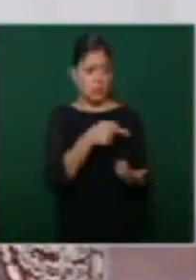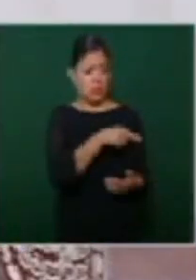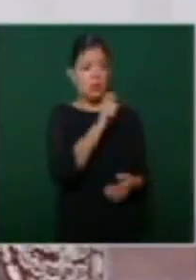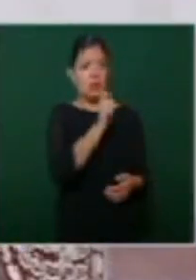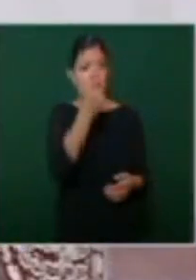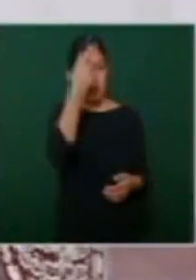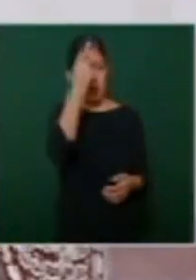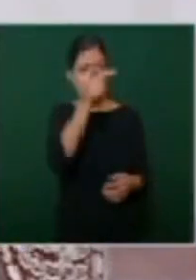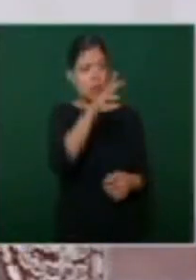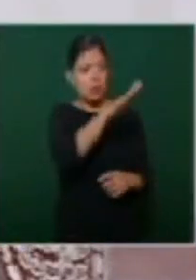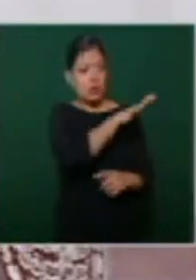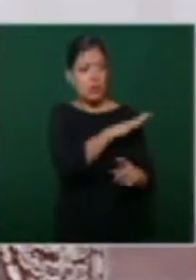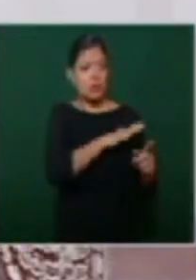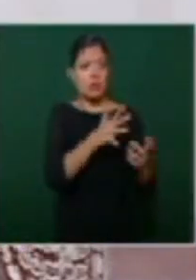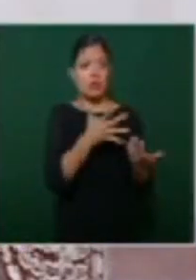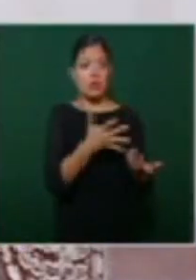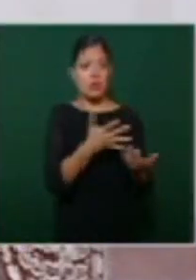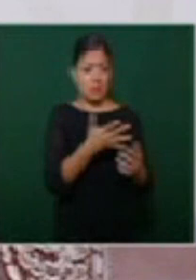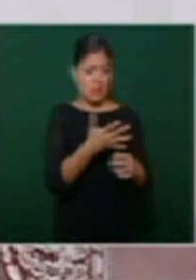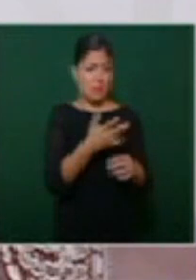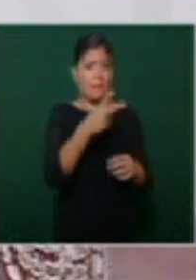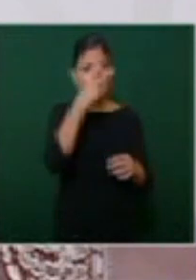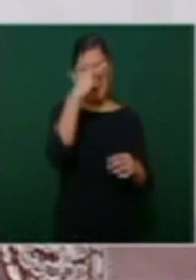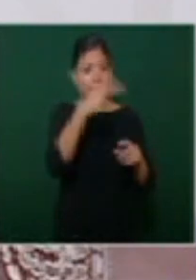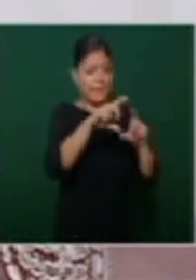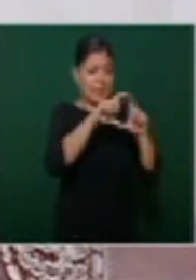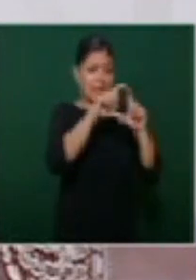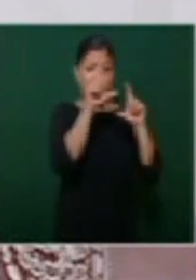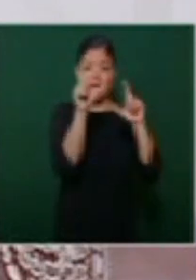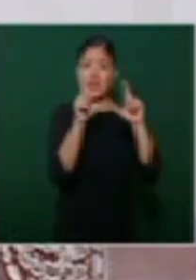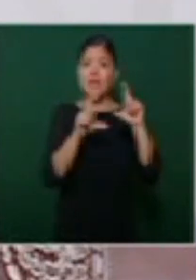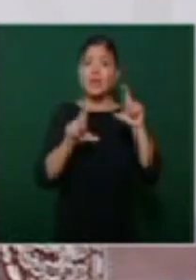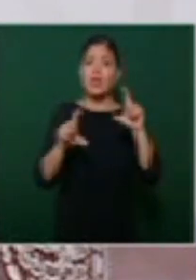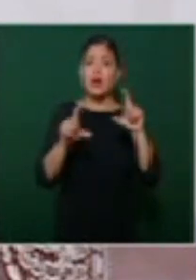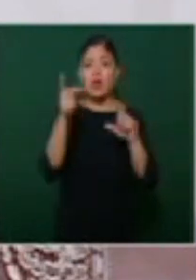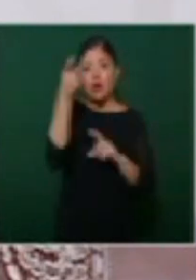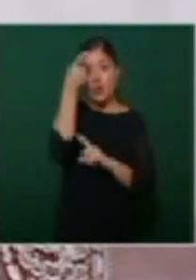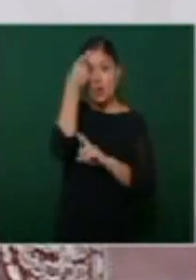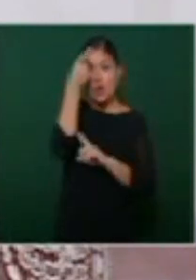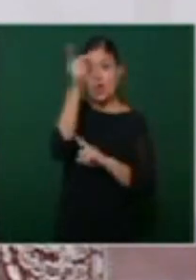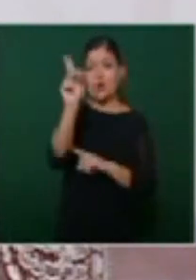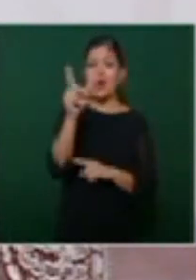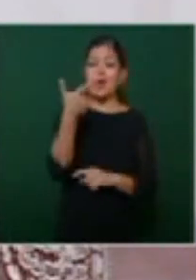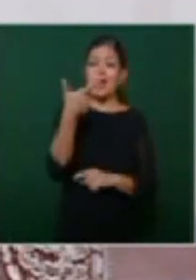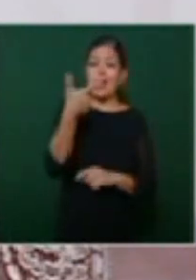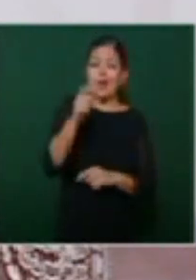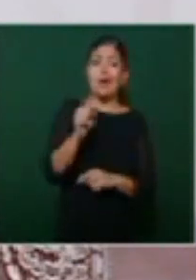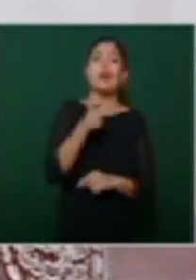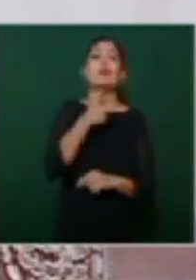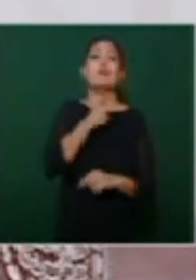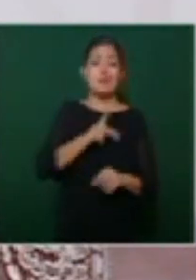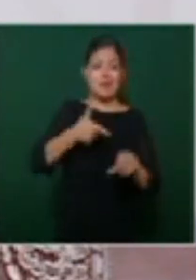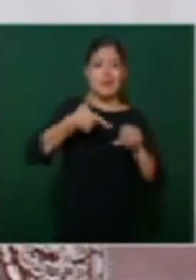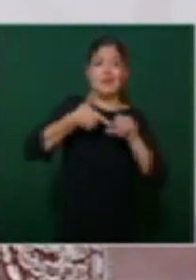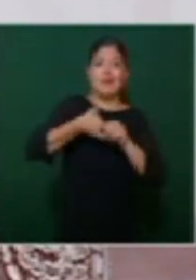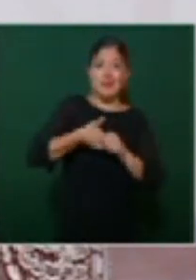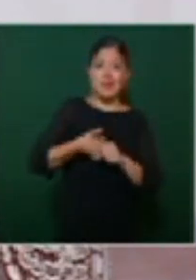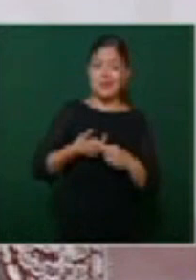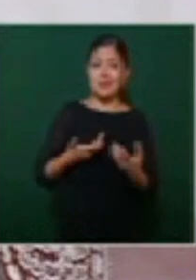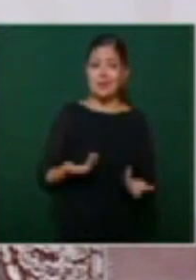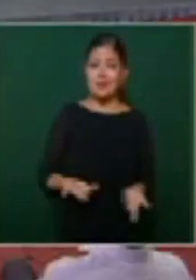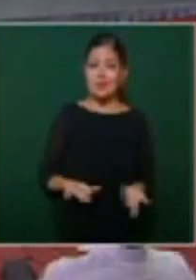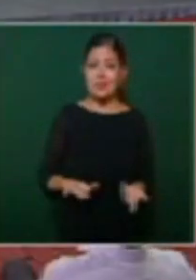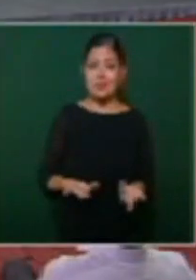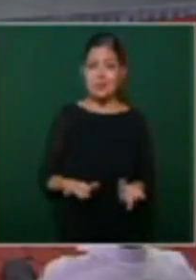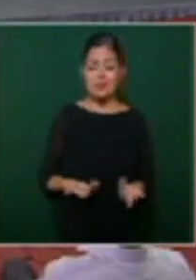de que hay personas dentro, bueno, el PAN completos, estamos completos para cualquier reforma